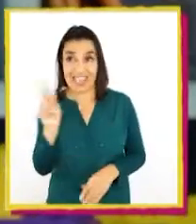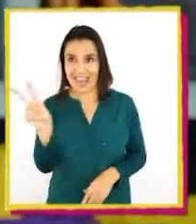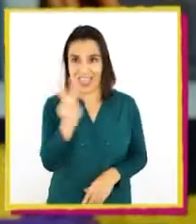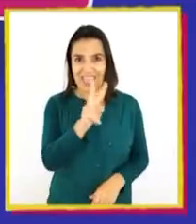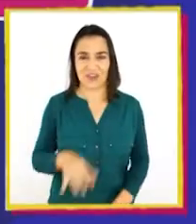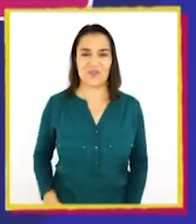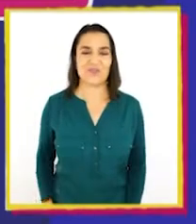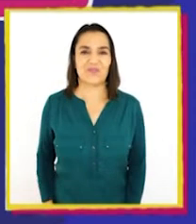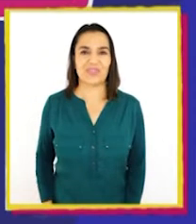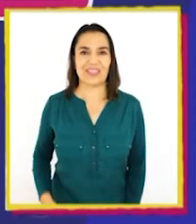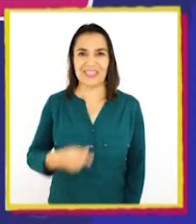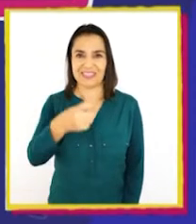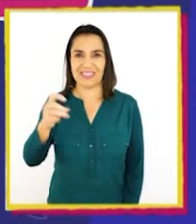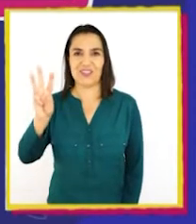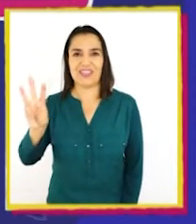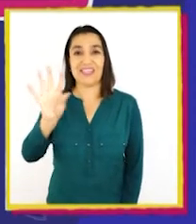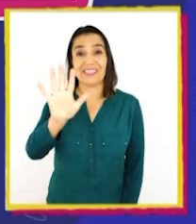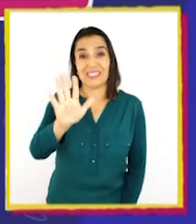podemos leerlo.